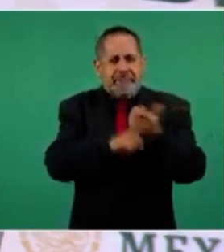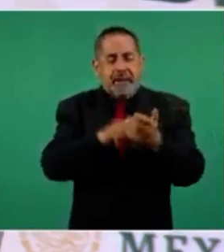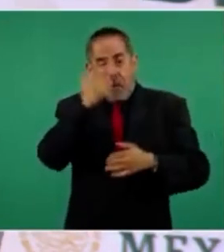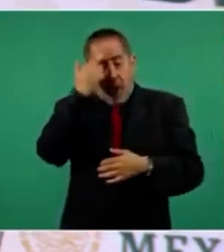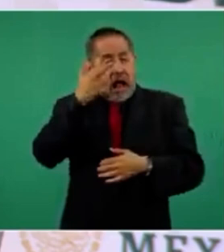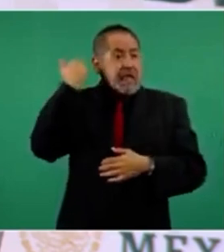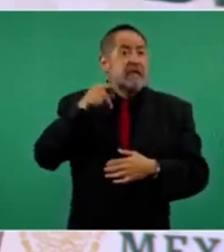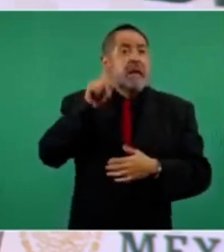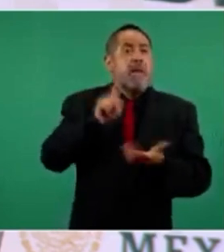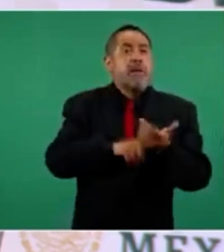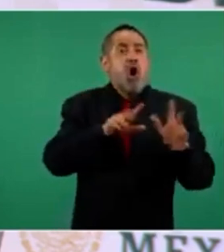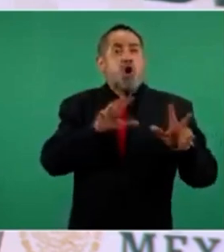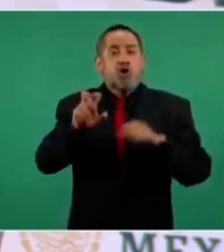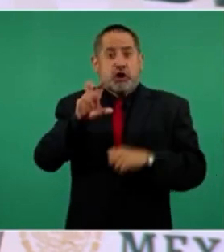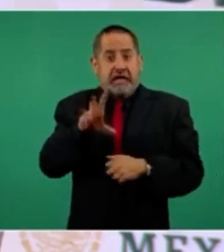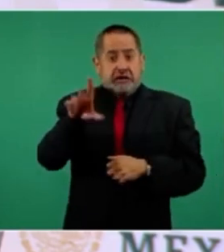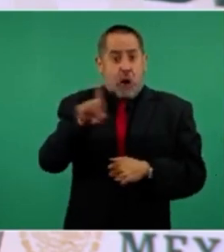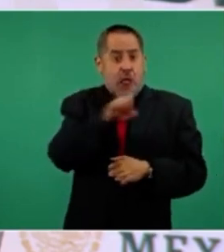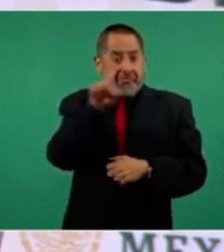en